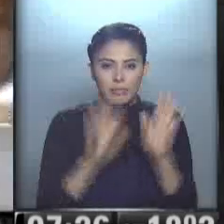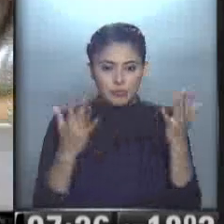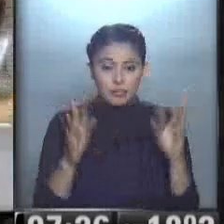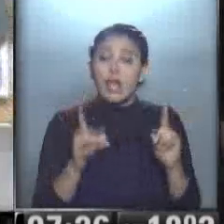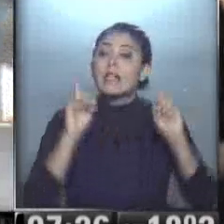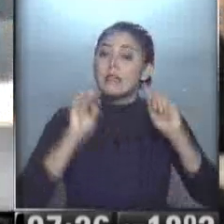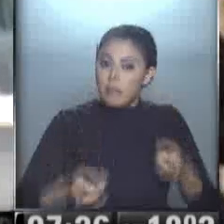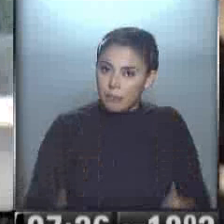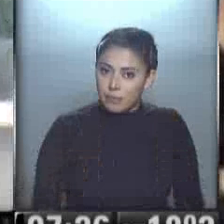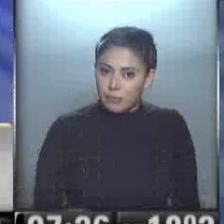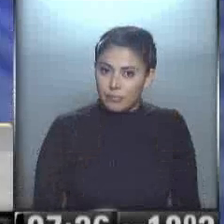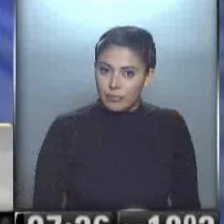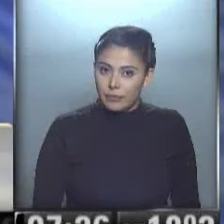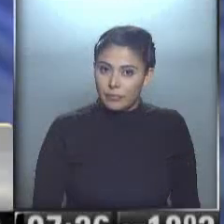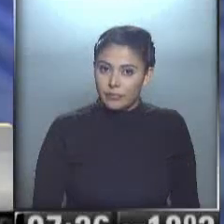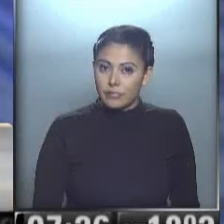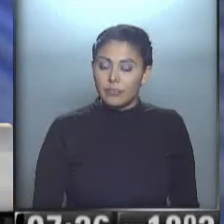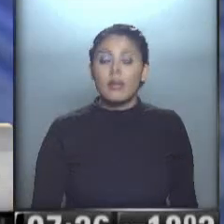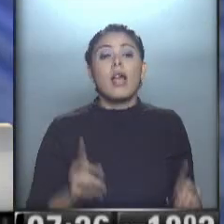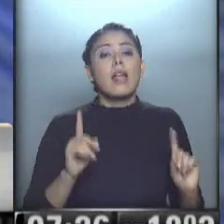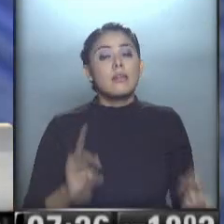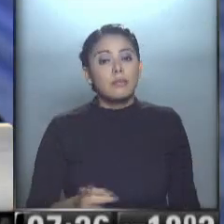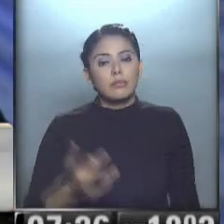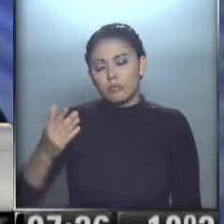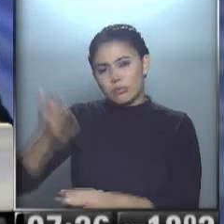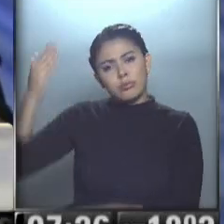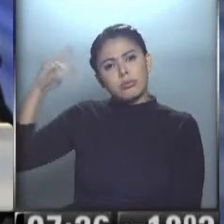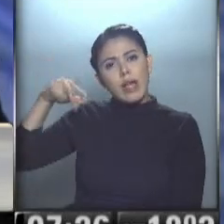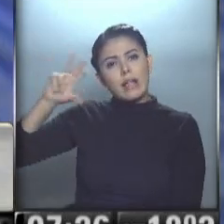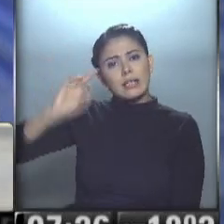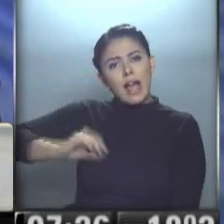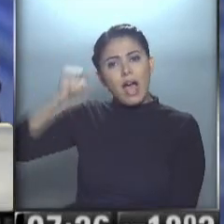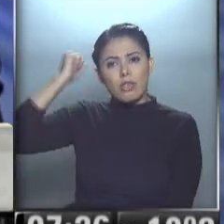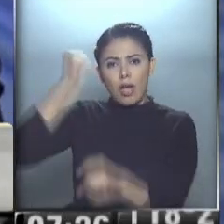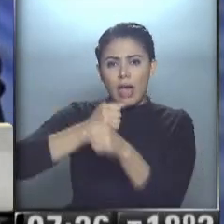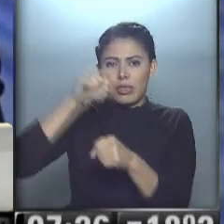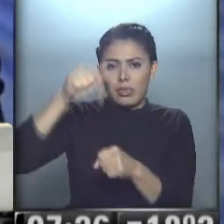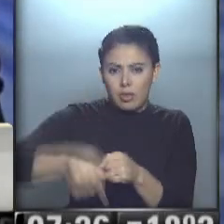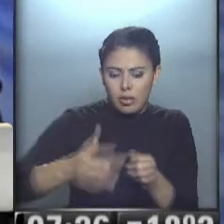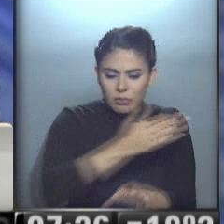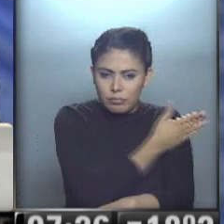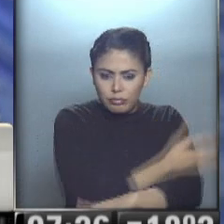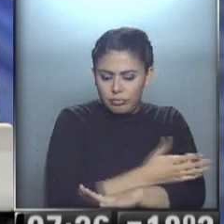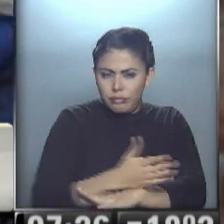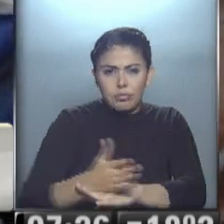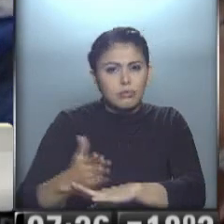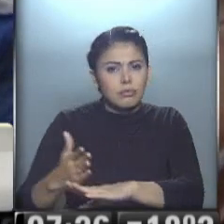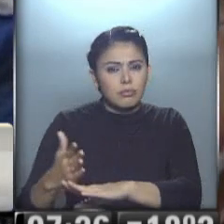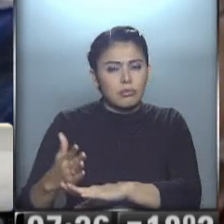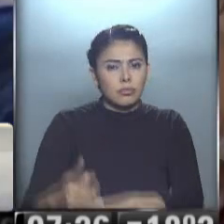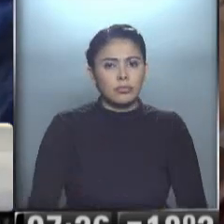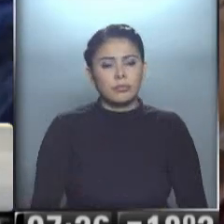misma manera que en estos 30 años a